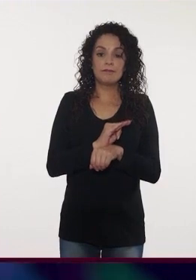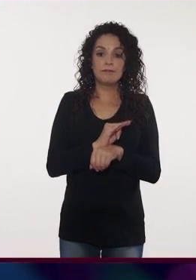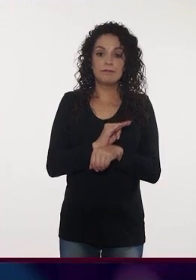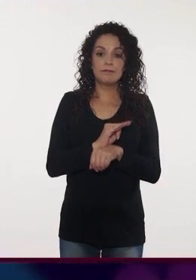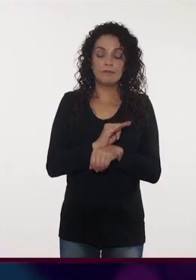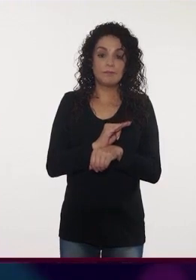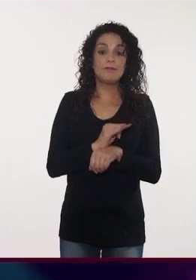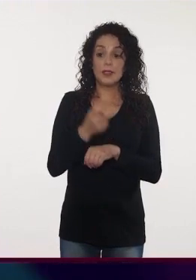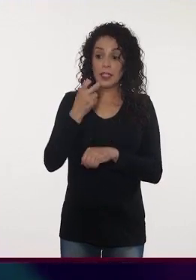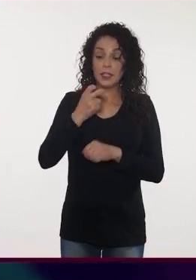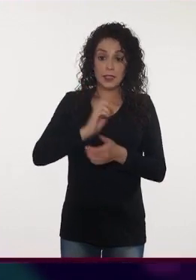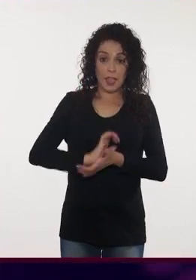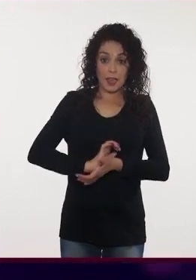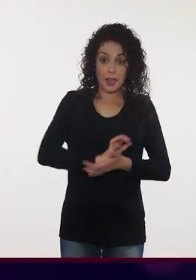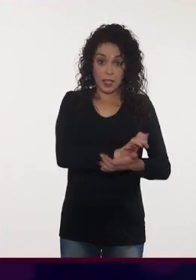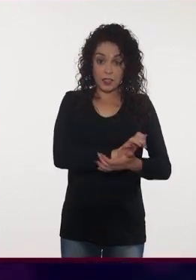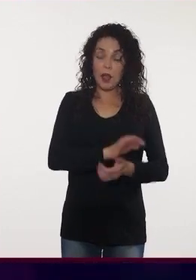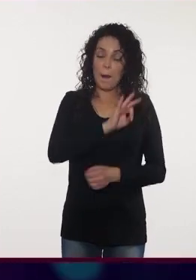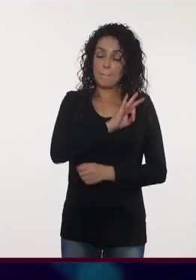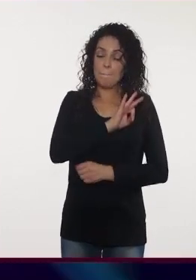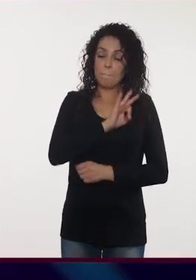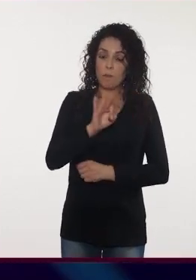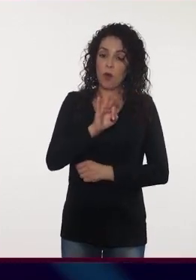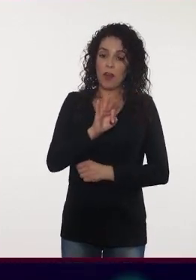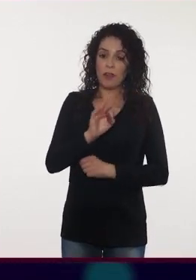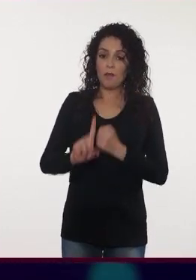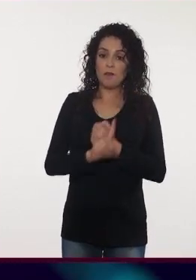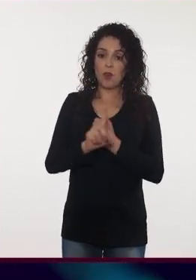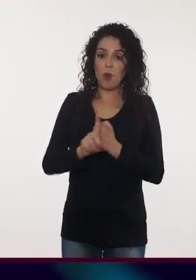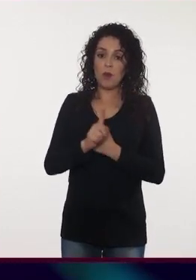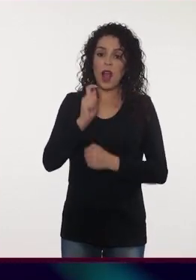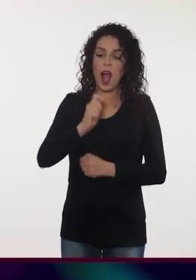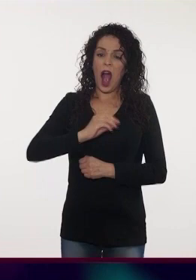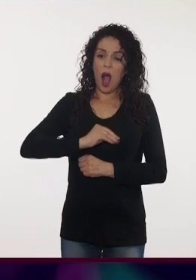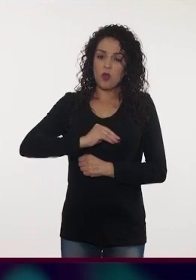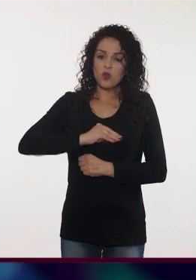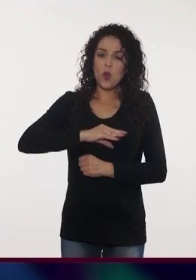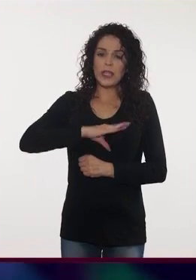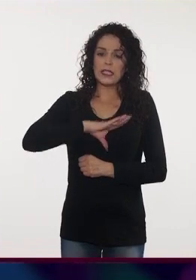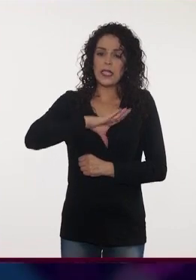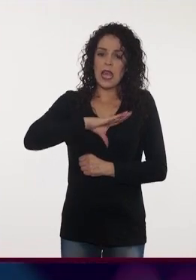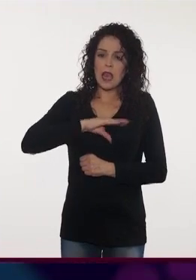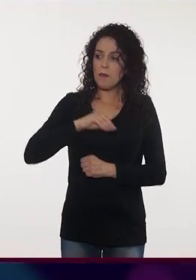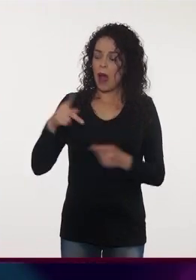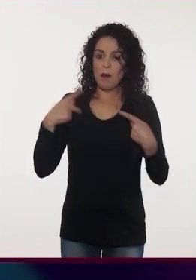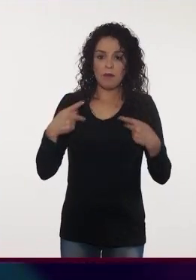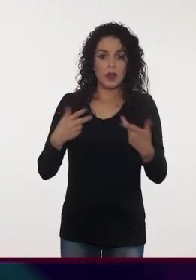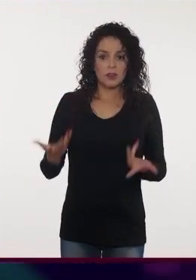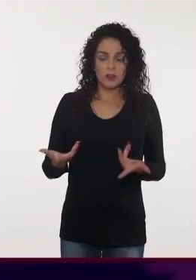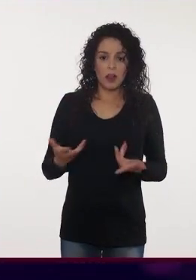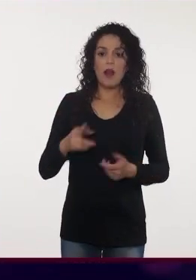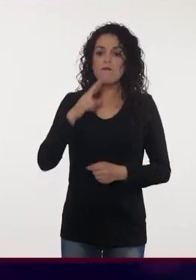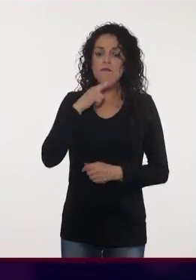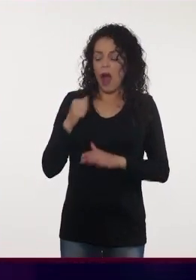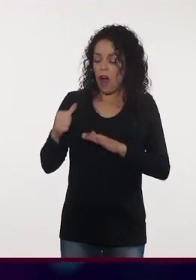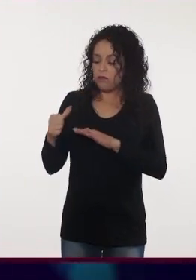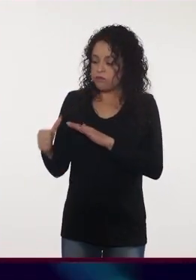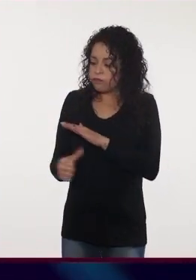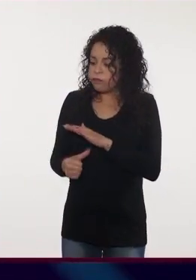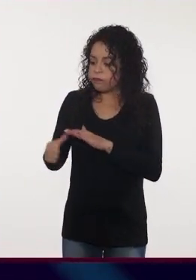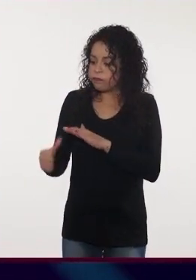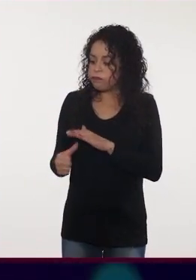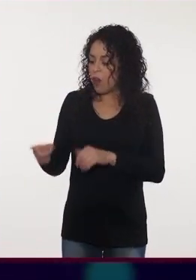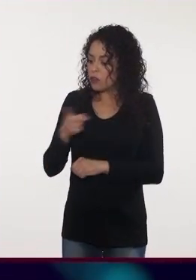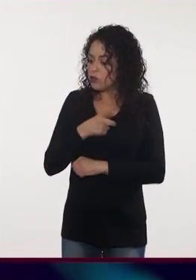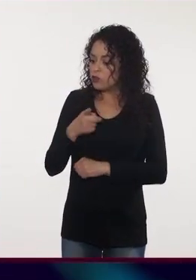impactar negativamente en la autoestima de las personas, genera inseguridad y aislamiento social. También pueden haber